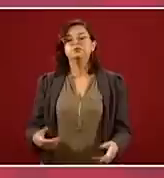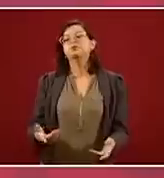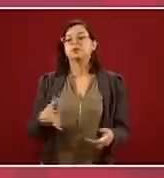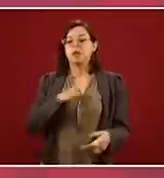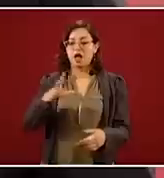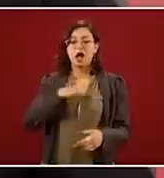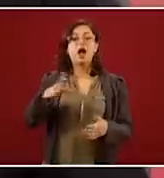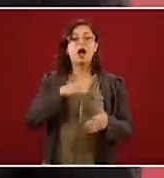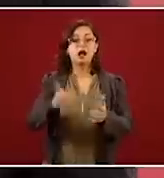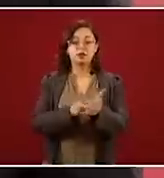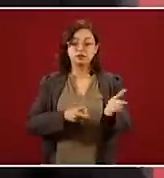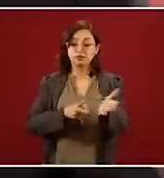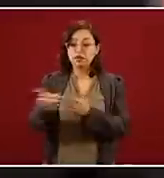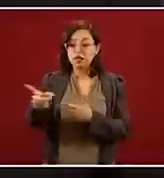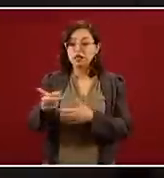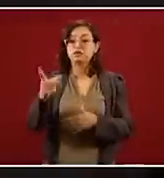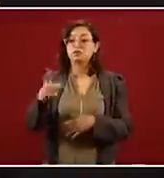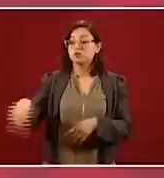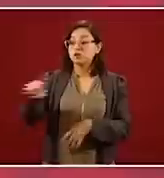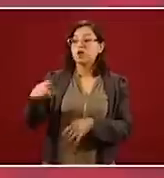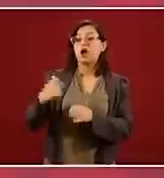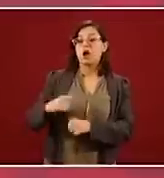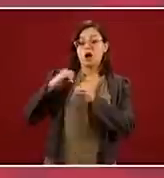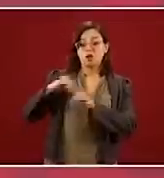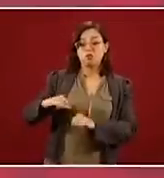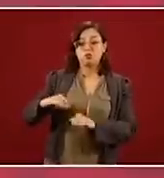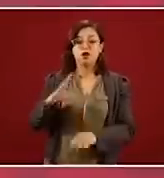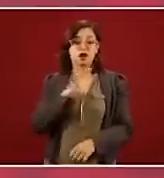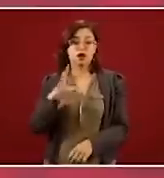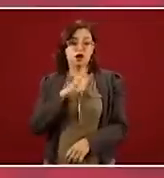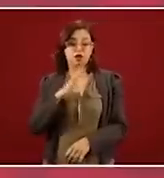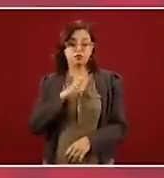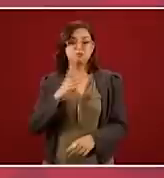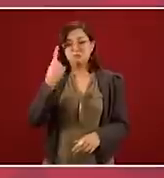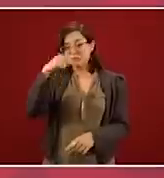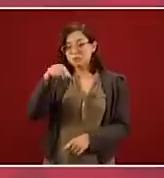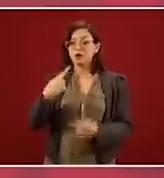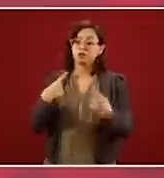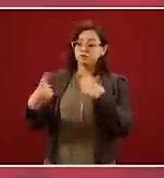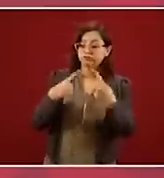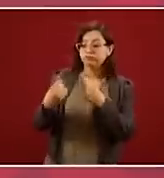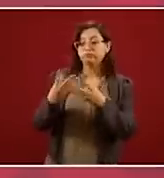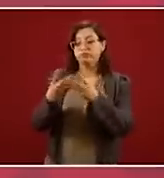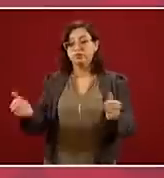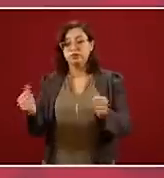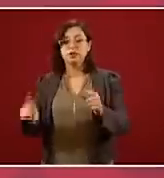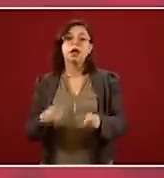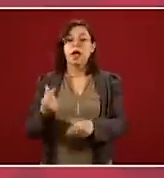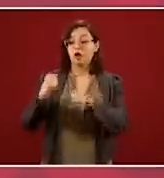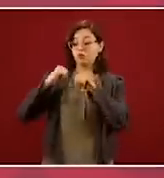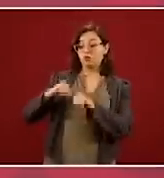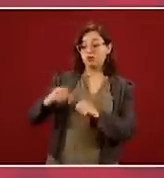derechos y es una autoridad, ¿sí?, la que va a resolver. Esa autoridad es a la que me